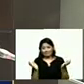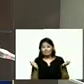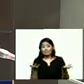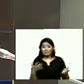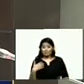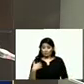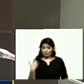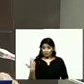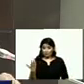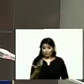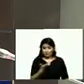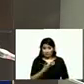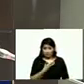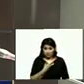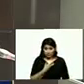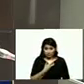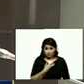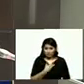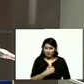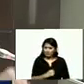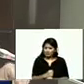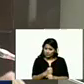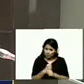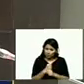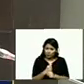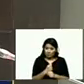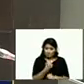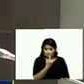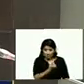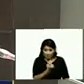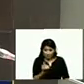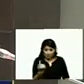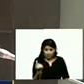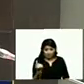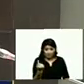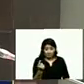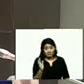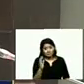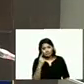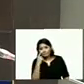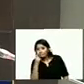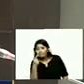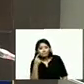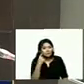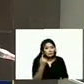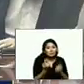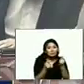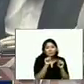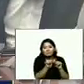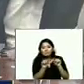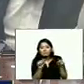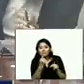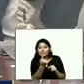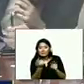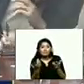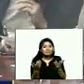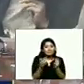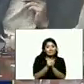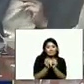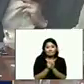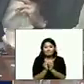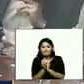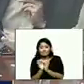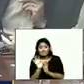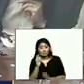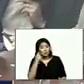podemos garantizar eso para estas personas, nosotros vamos a ver cuáles son nuestras limitaciones. Por su parte, Rogelio Rivas